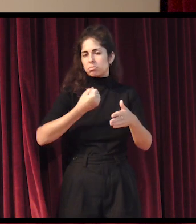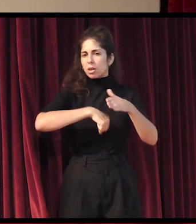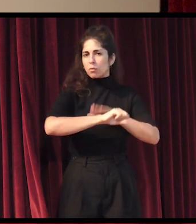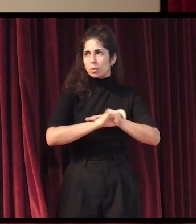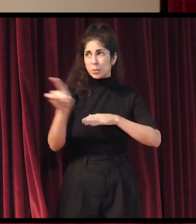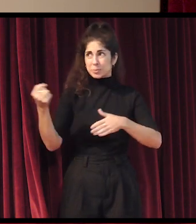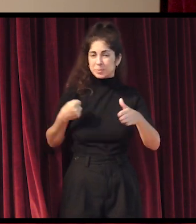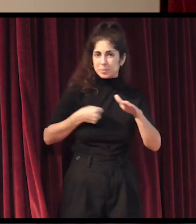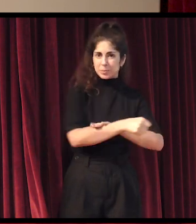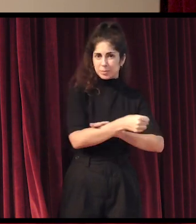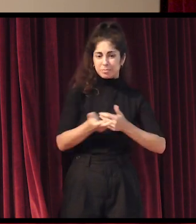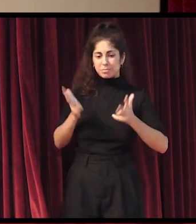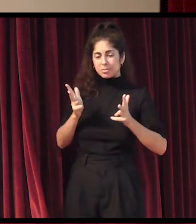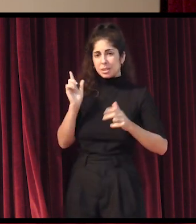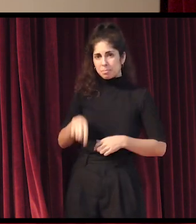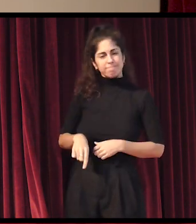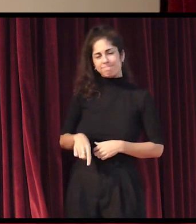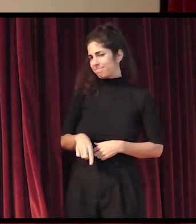vetado.